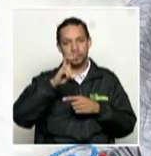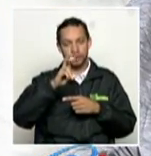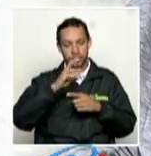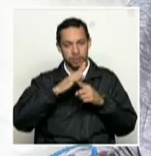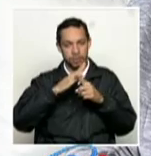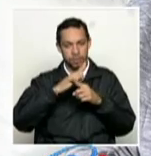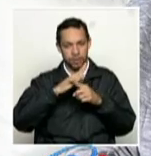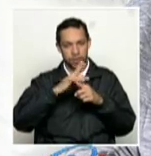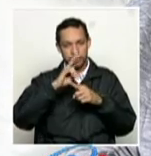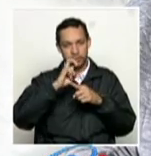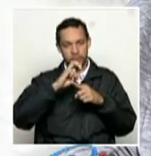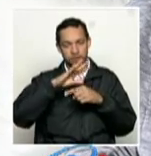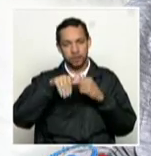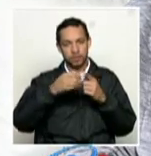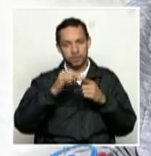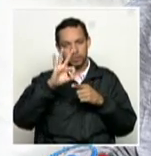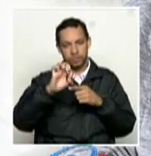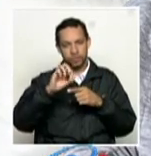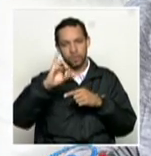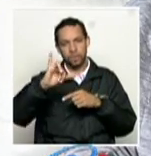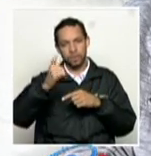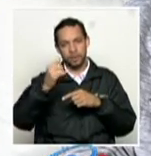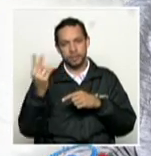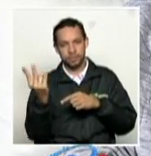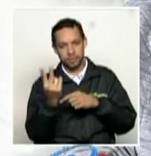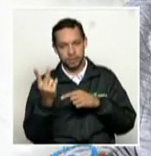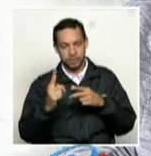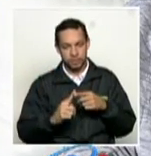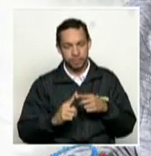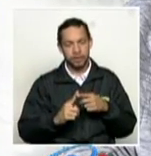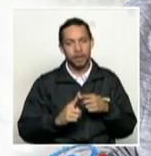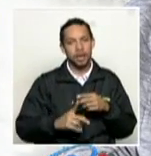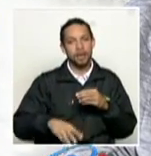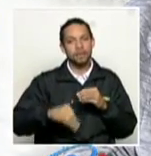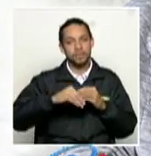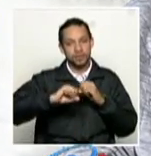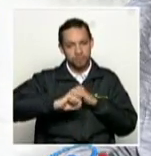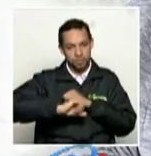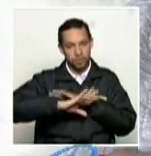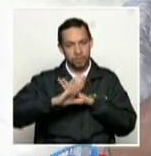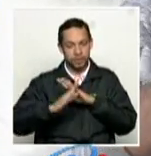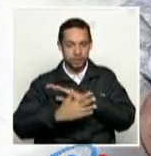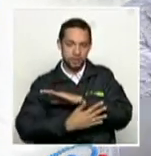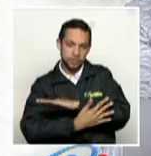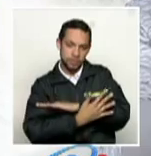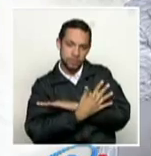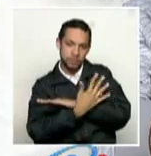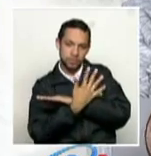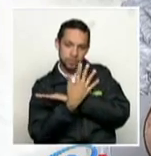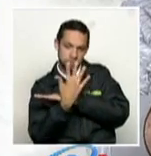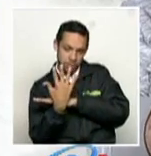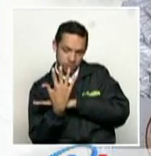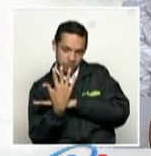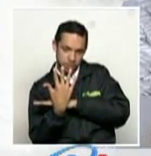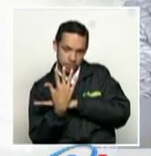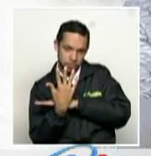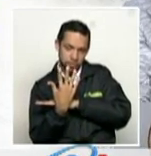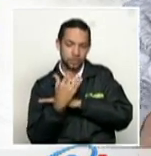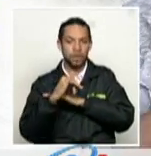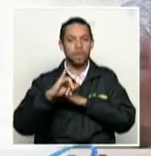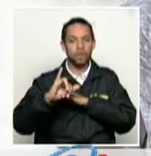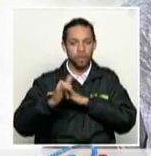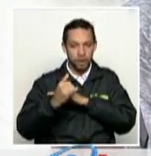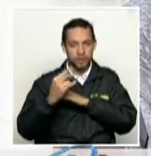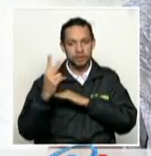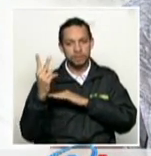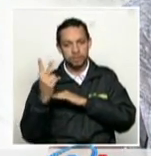a 8 de la noche, jueves y viernes. Lo mismo sucede por la mañana a las 5 de la mañana, entonces tendremos dos días, jueves y viernes a